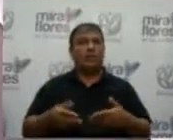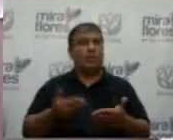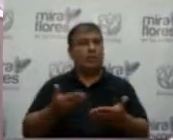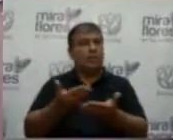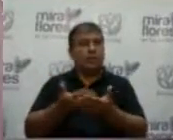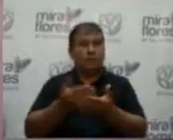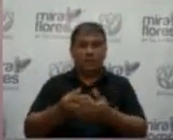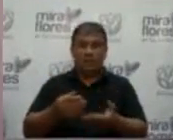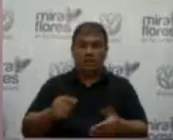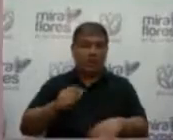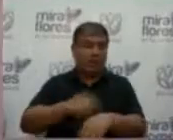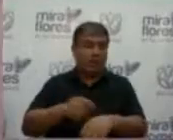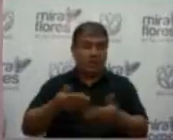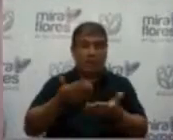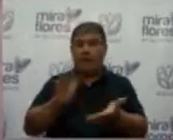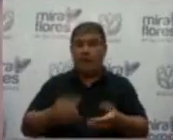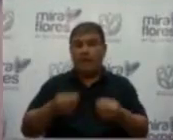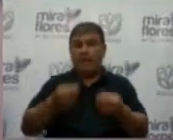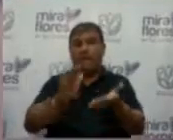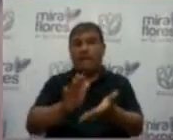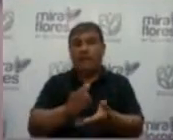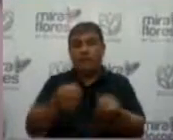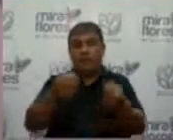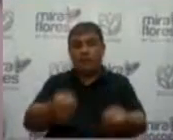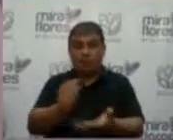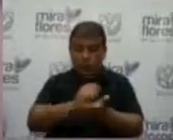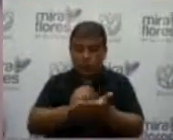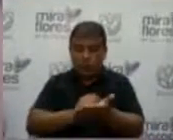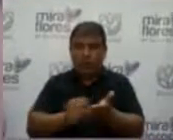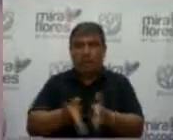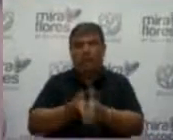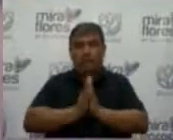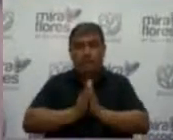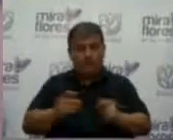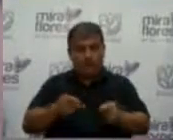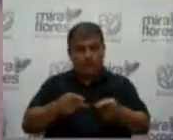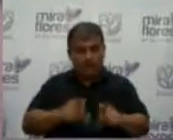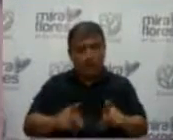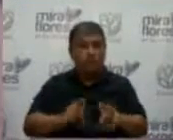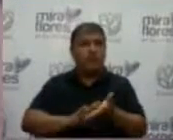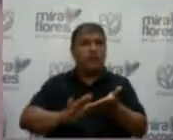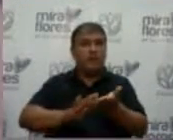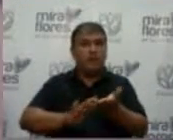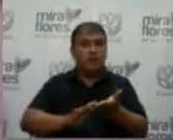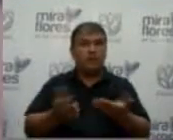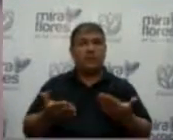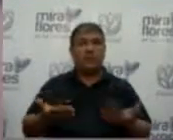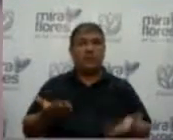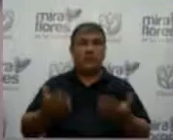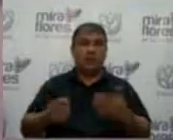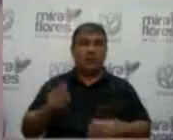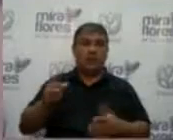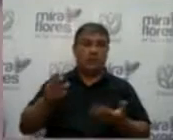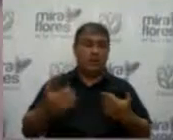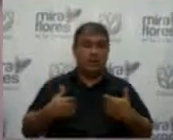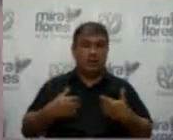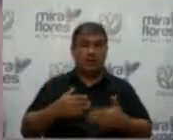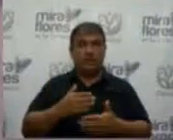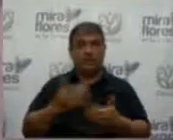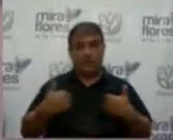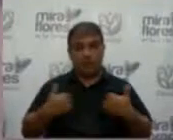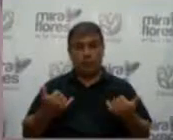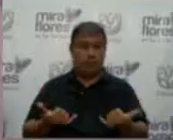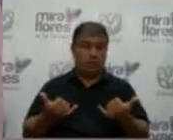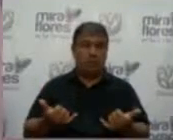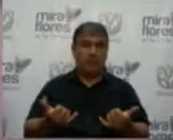presentado, no le ha dado el tiempo para presentar una solicitud de dispensa y esta es la situación que tenemos al día de